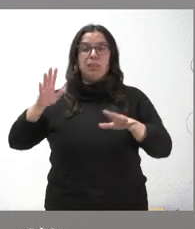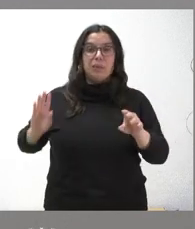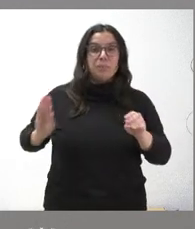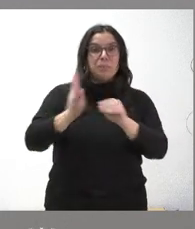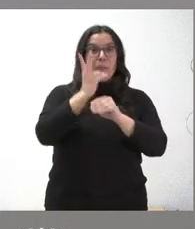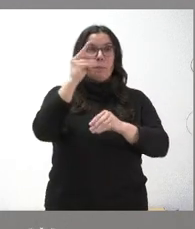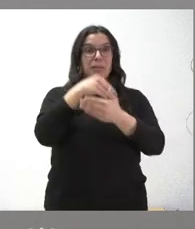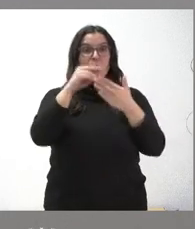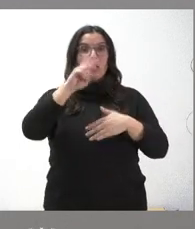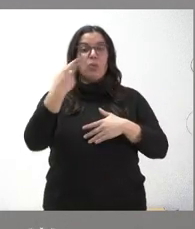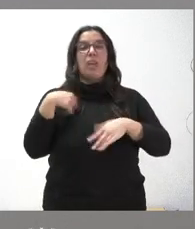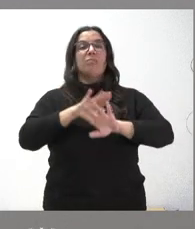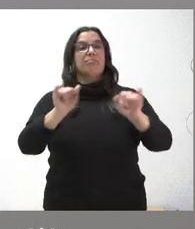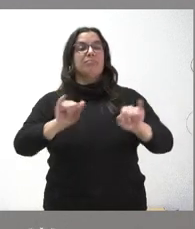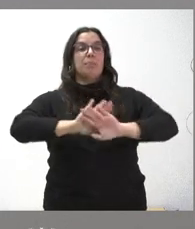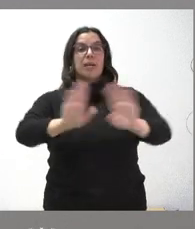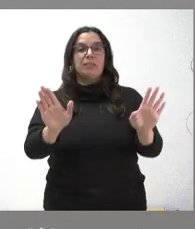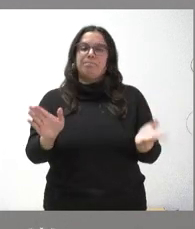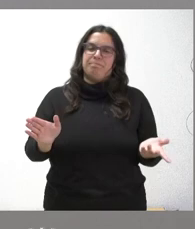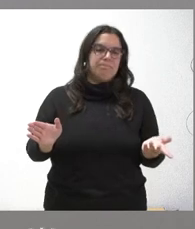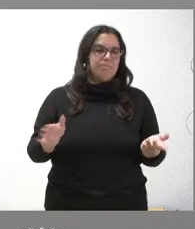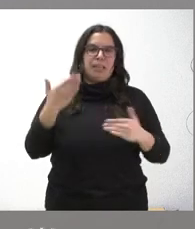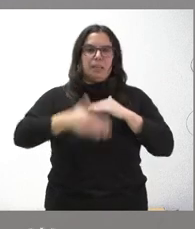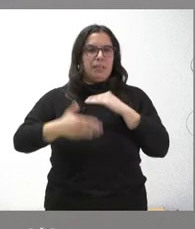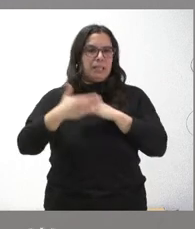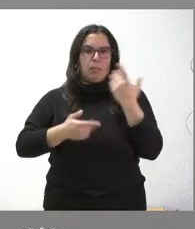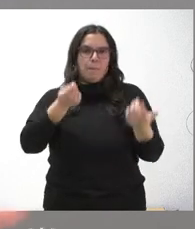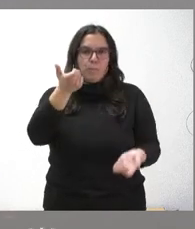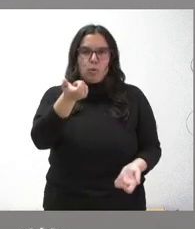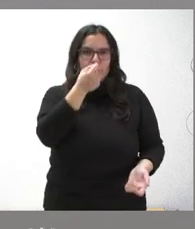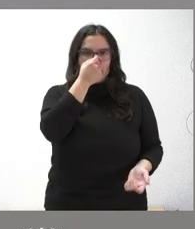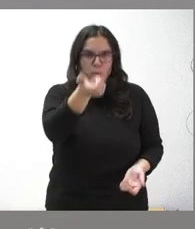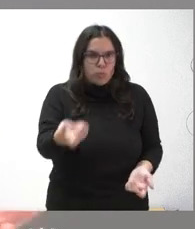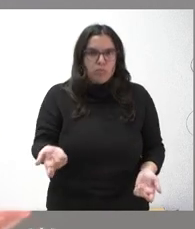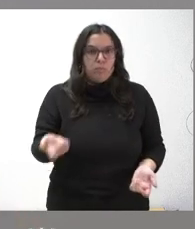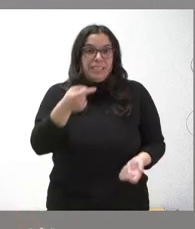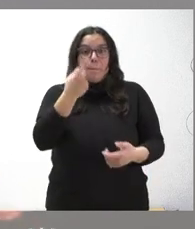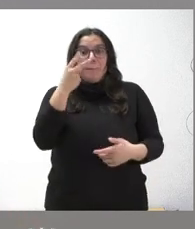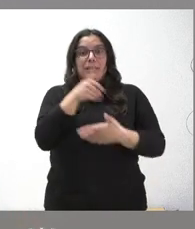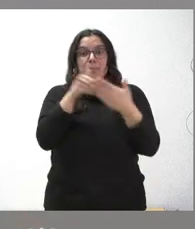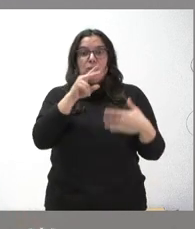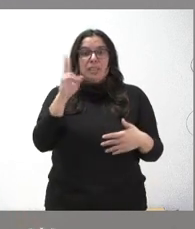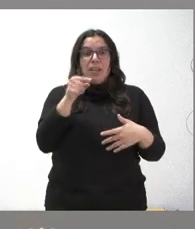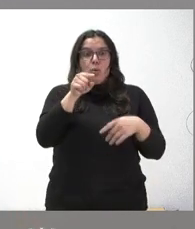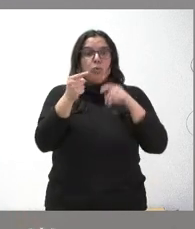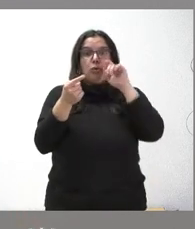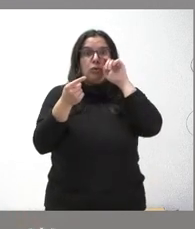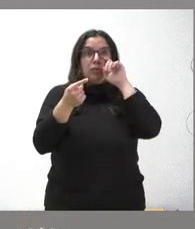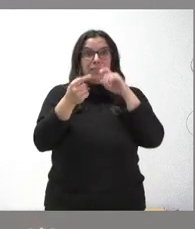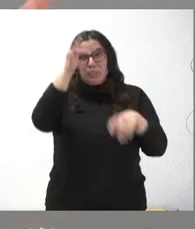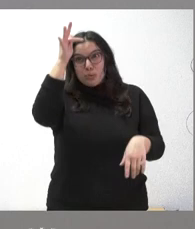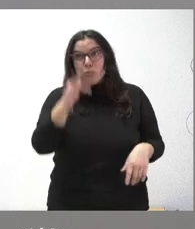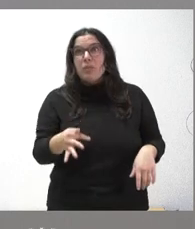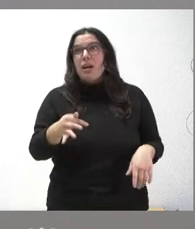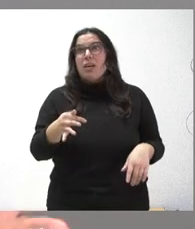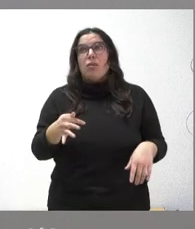euros Eh pues es muy muy muy limitado no muy muy escaso es que con esos 20 millones de euros sumados Quizás lo que